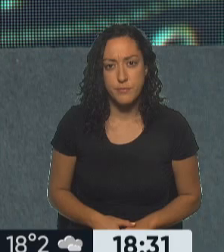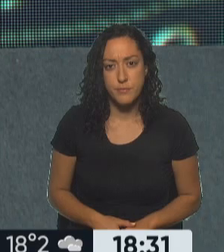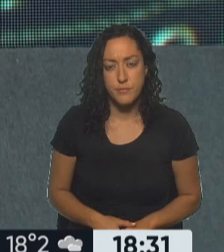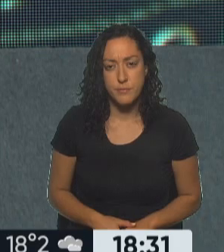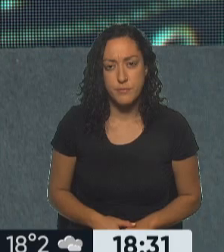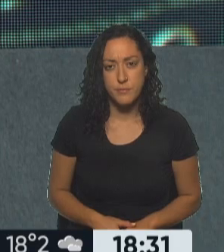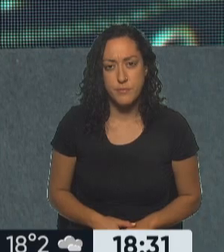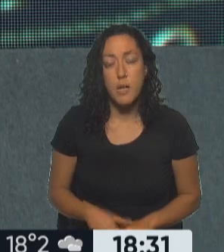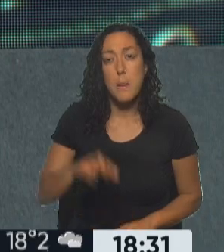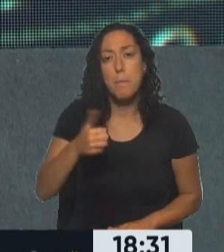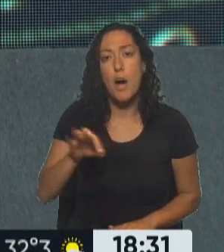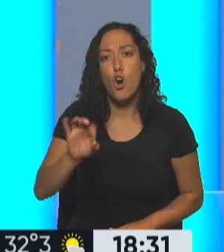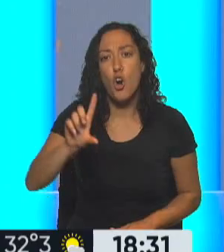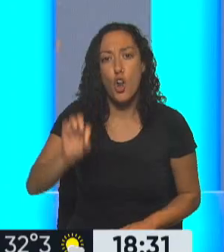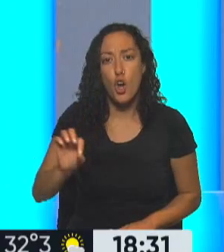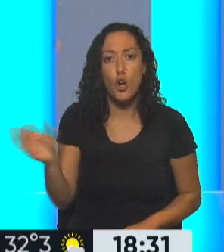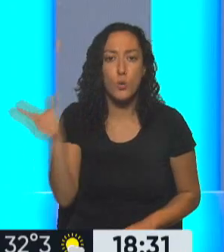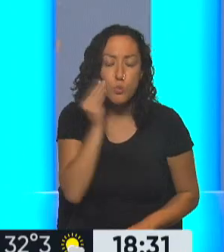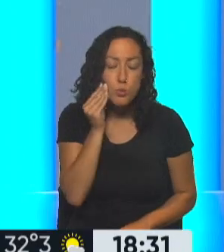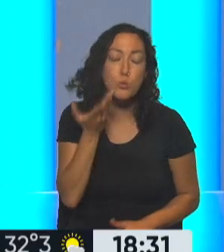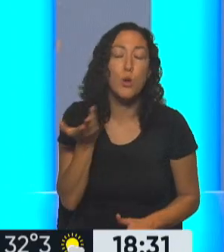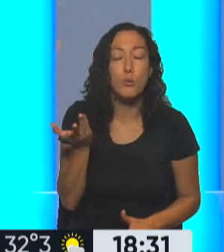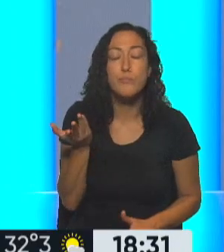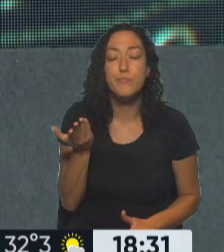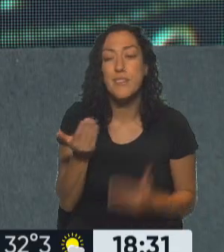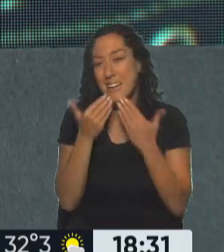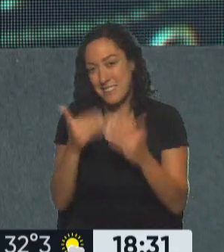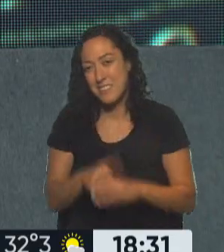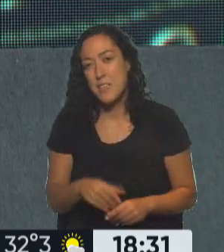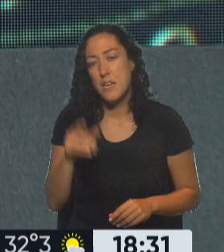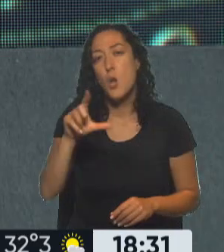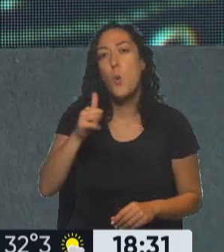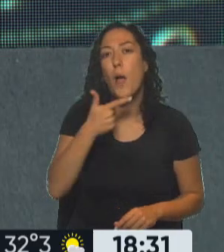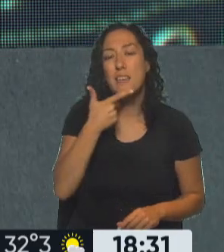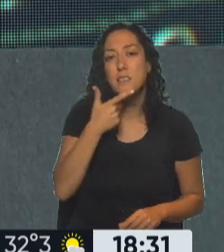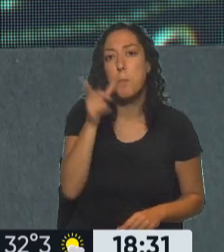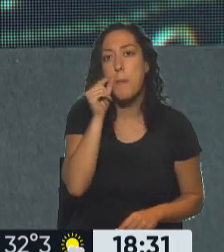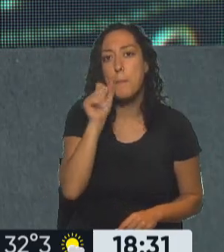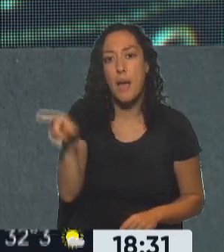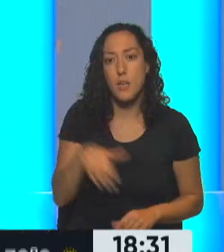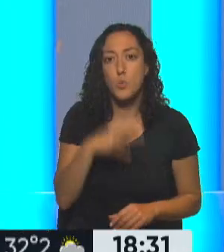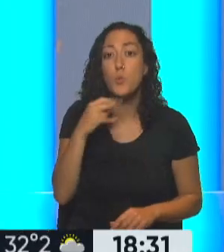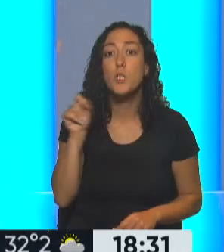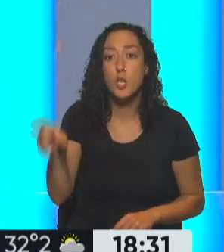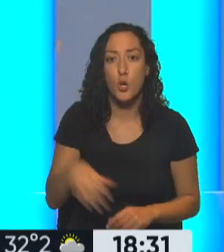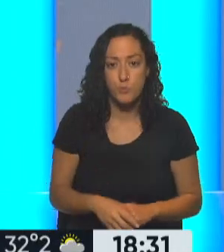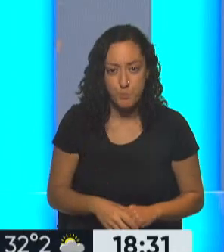Cuando escucho a Paolo, gracias Paolo, Paolo, papá de Lucas, tu hijo,